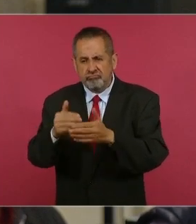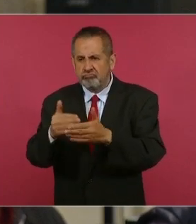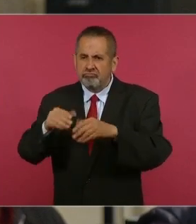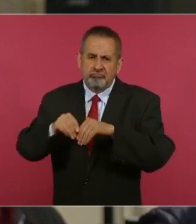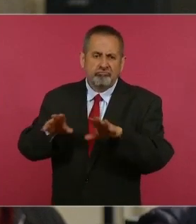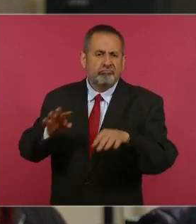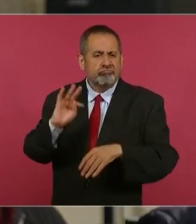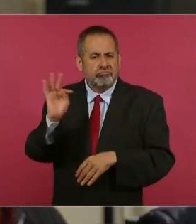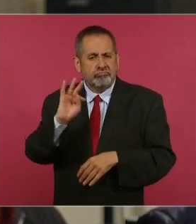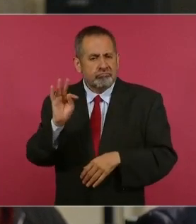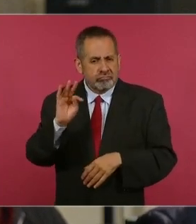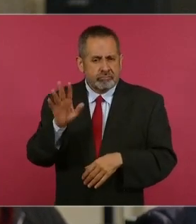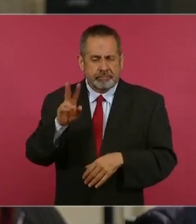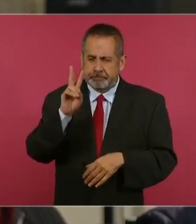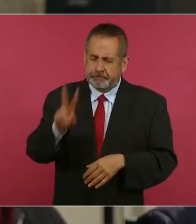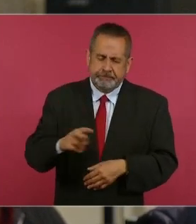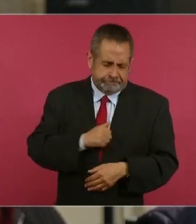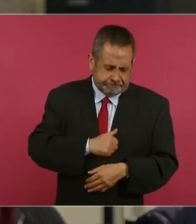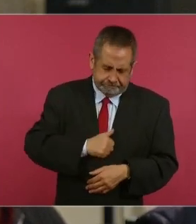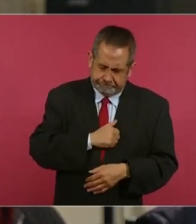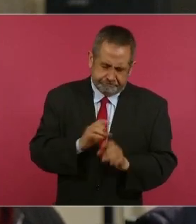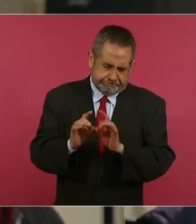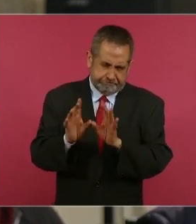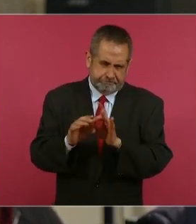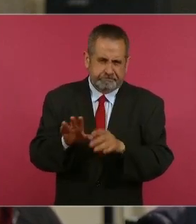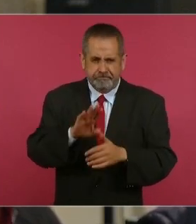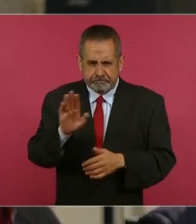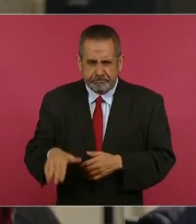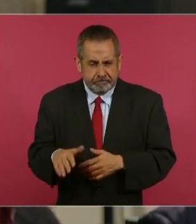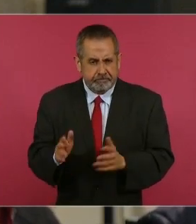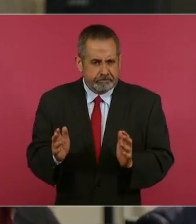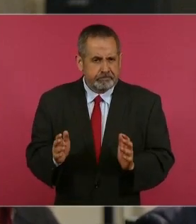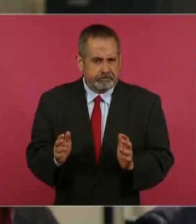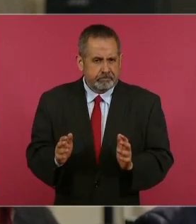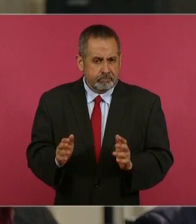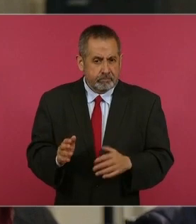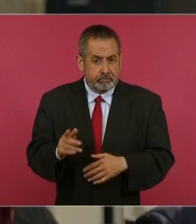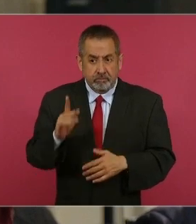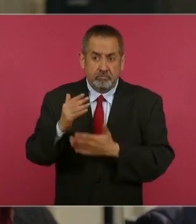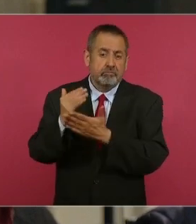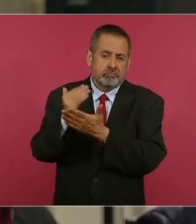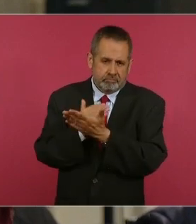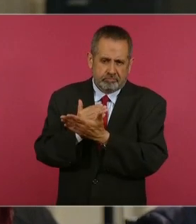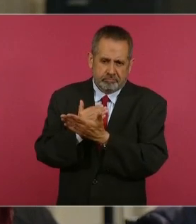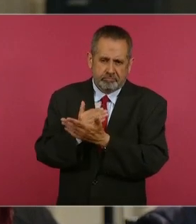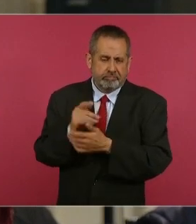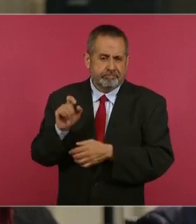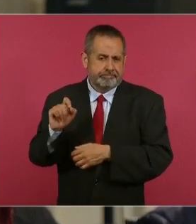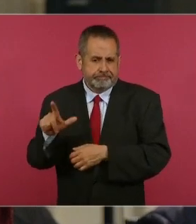de 27 personas que lamentablemente perdieron la vida, pues fue menor una cifra